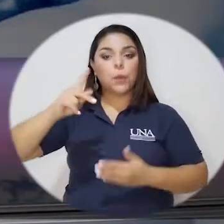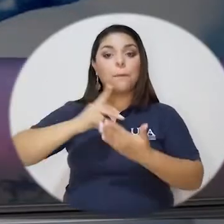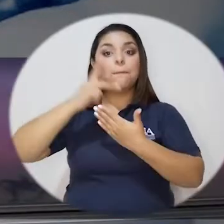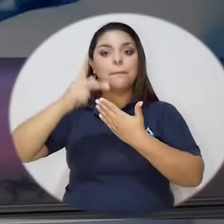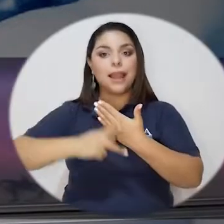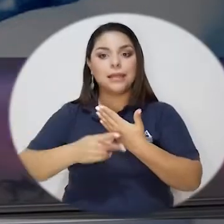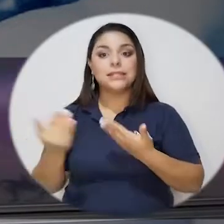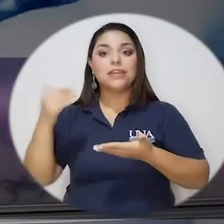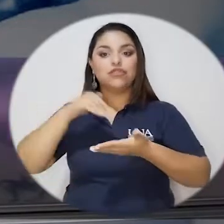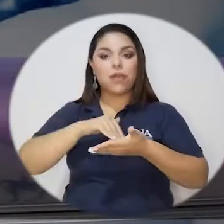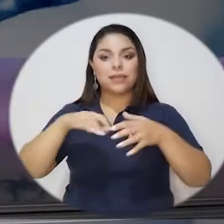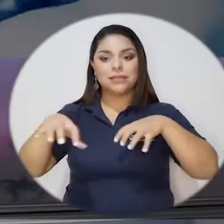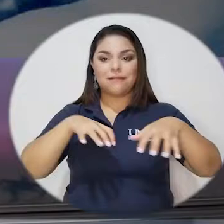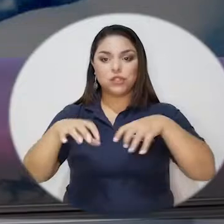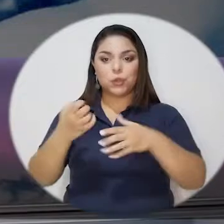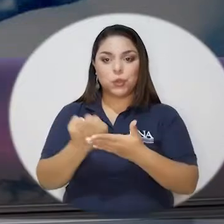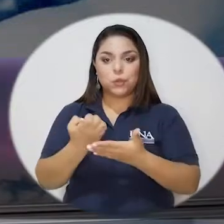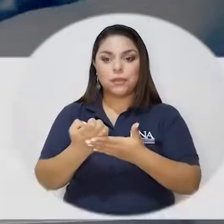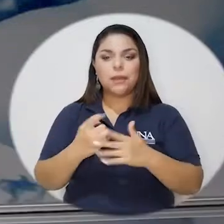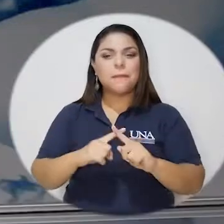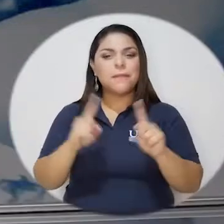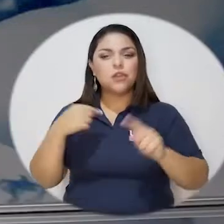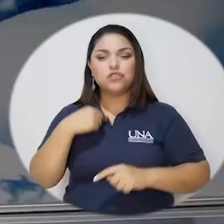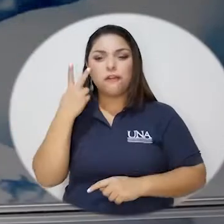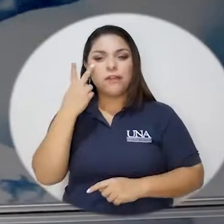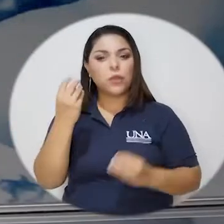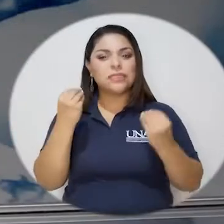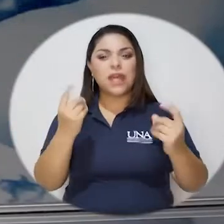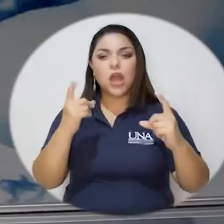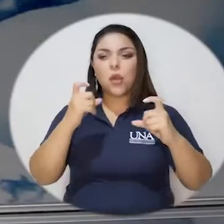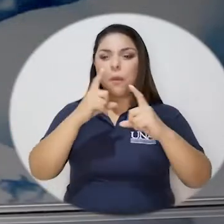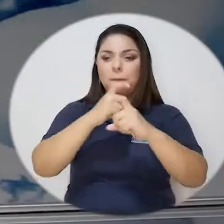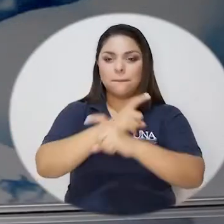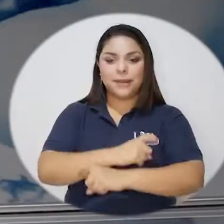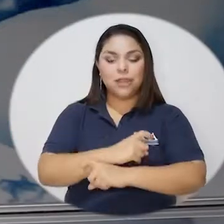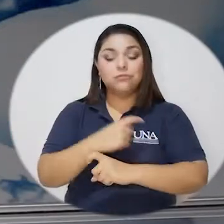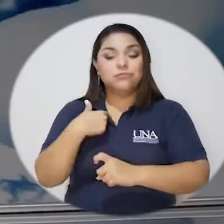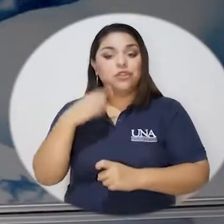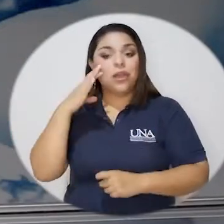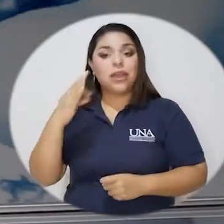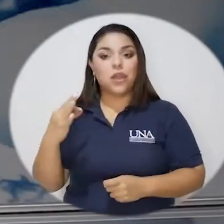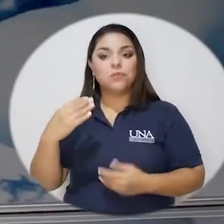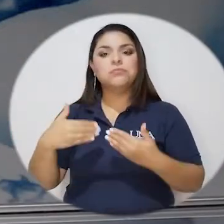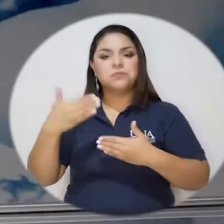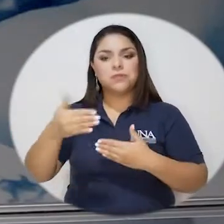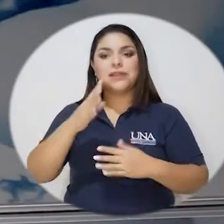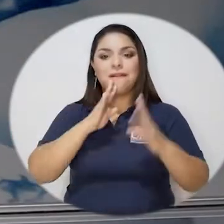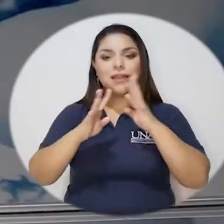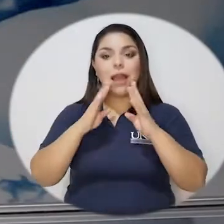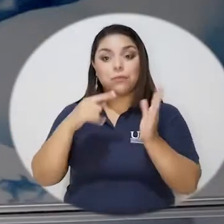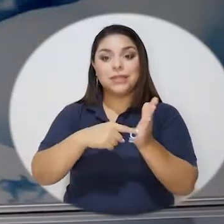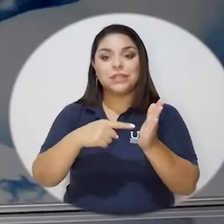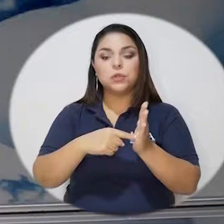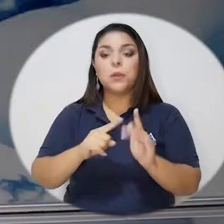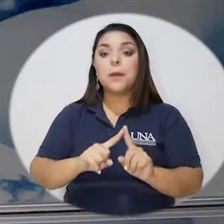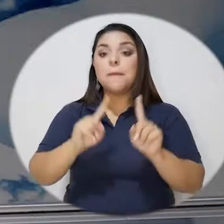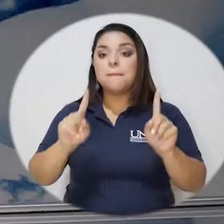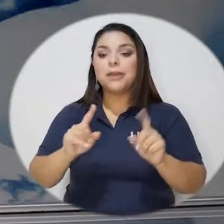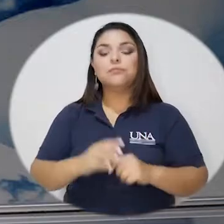plan de reactivación. Pero lo veo tan complejo que, bueno, probablemente ahora vamos a hablar de él,